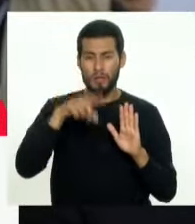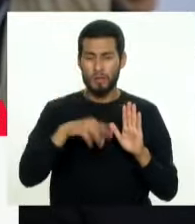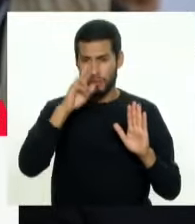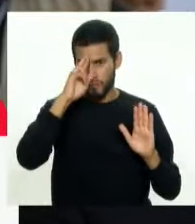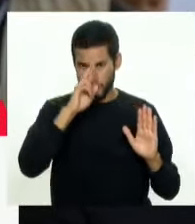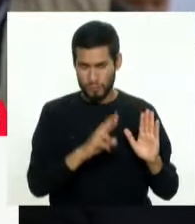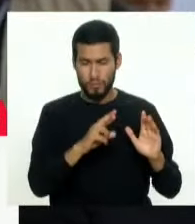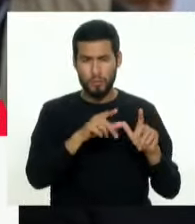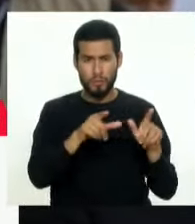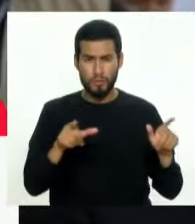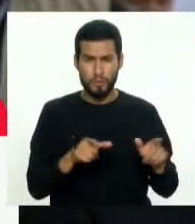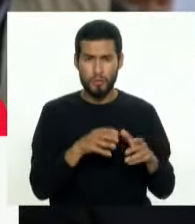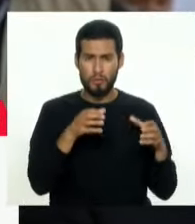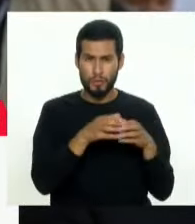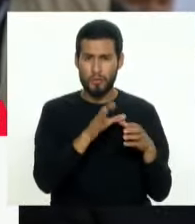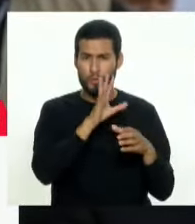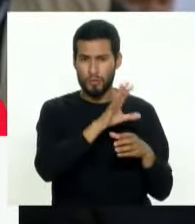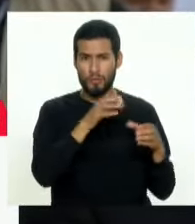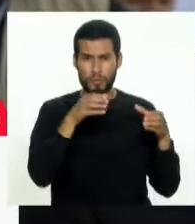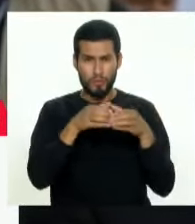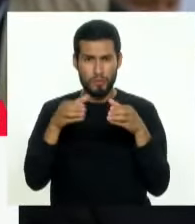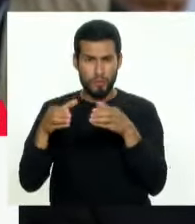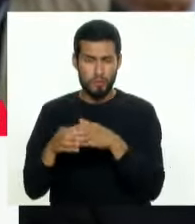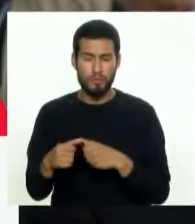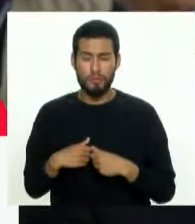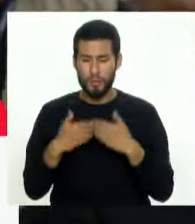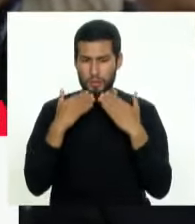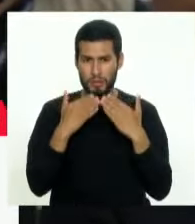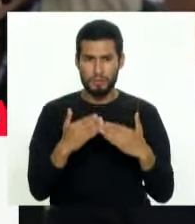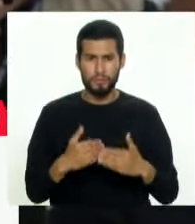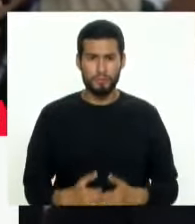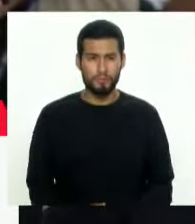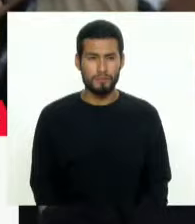los espacios de cada institución. Gracias.